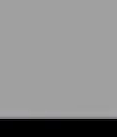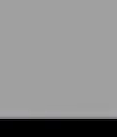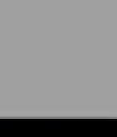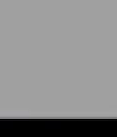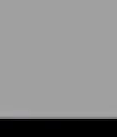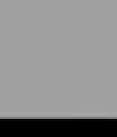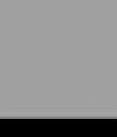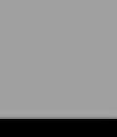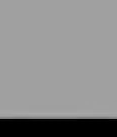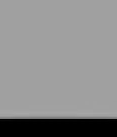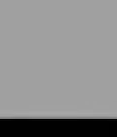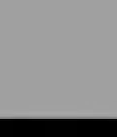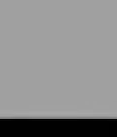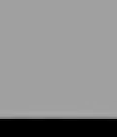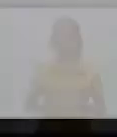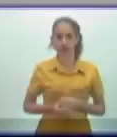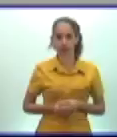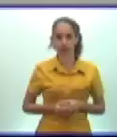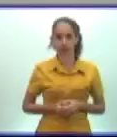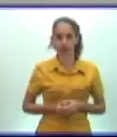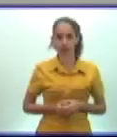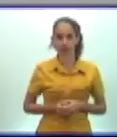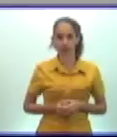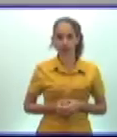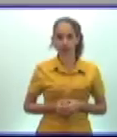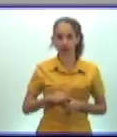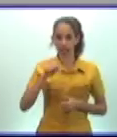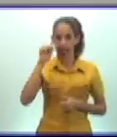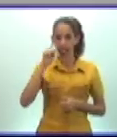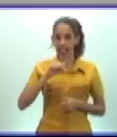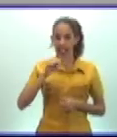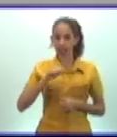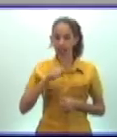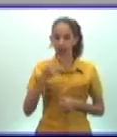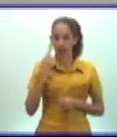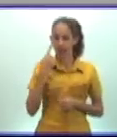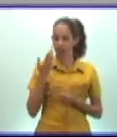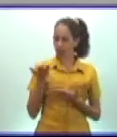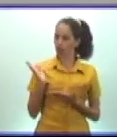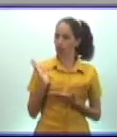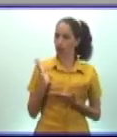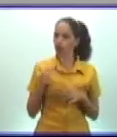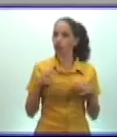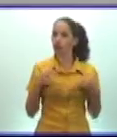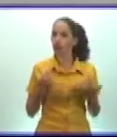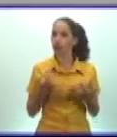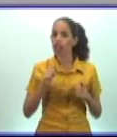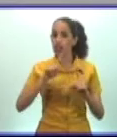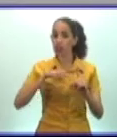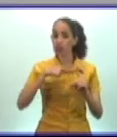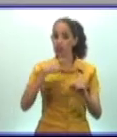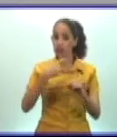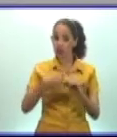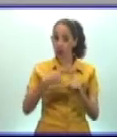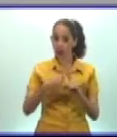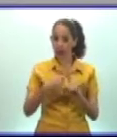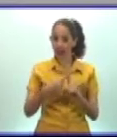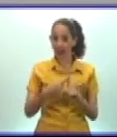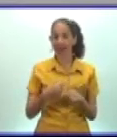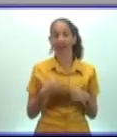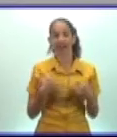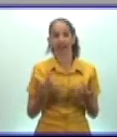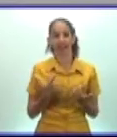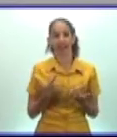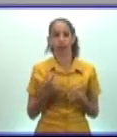Ahora estamos en presencia de una suma donde los sumandos son opuestos. Por lo